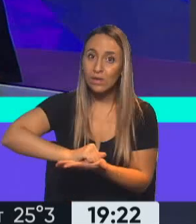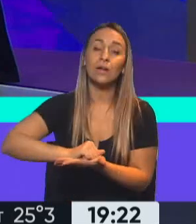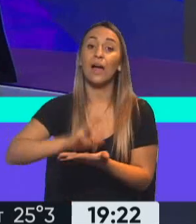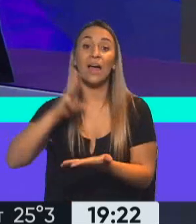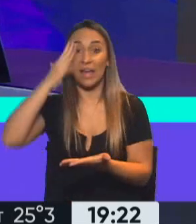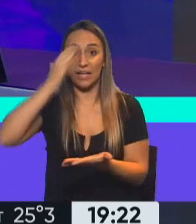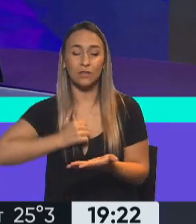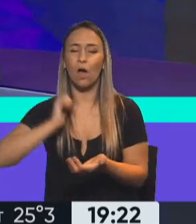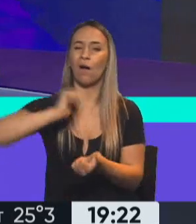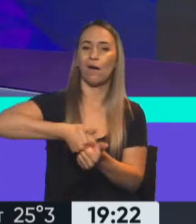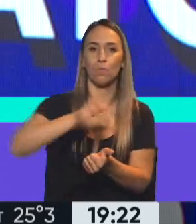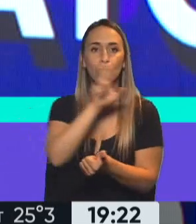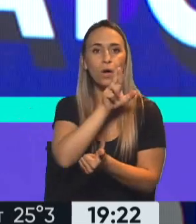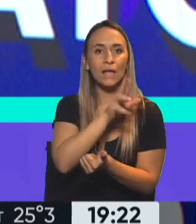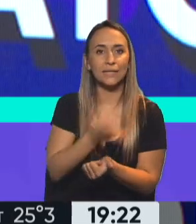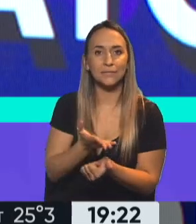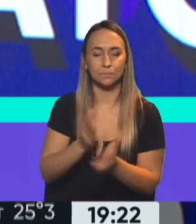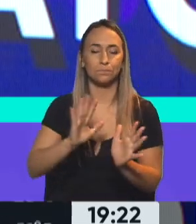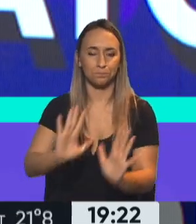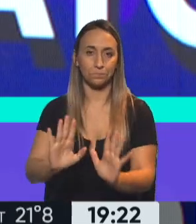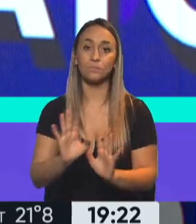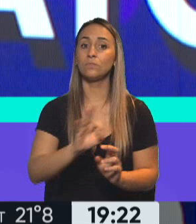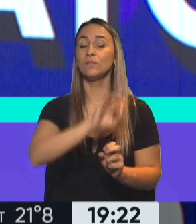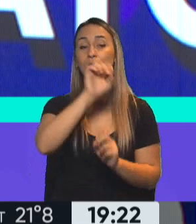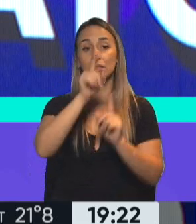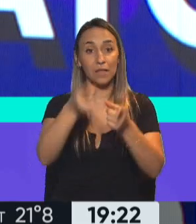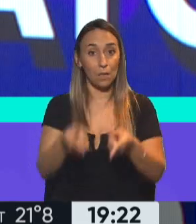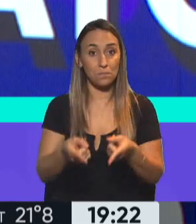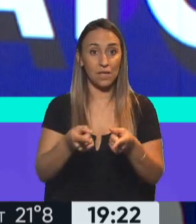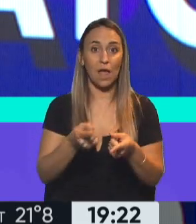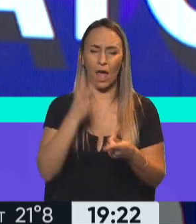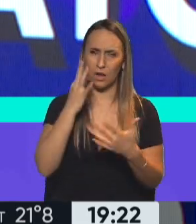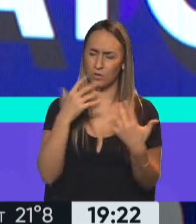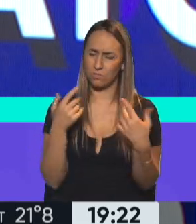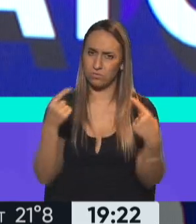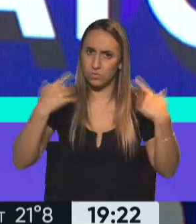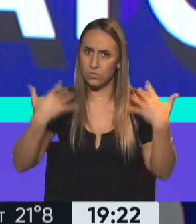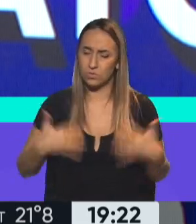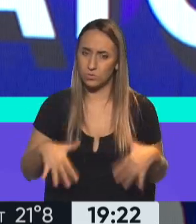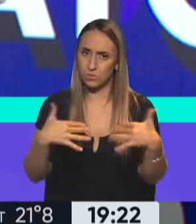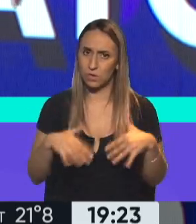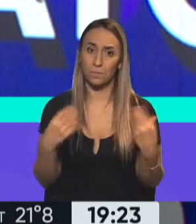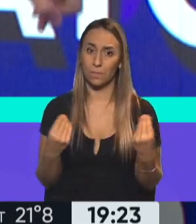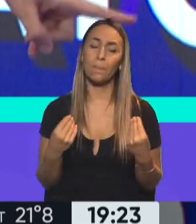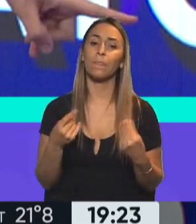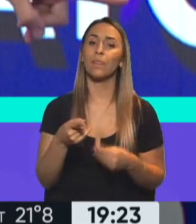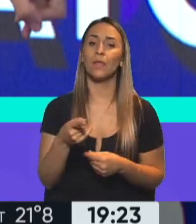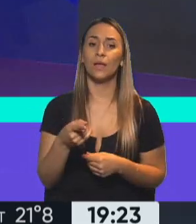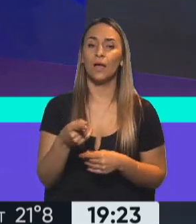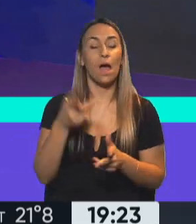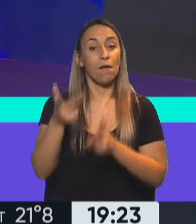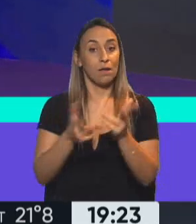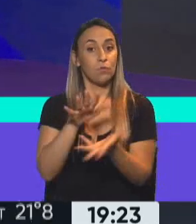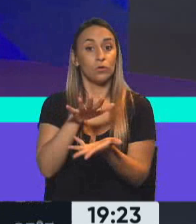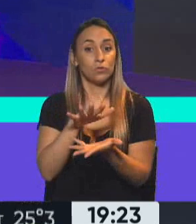quería traer, pero justamente que son muy emblemáticos en lo que ha tenido que ver con el tratamiento hacia las mujeres durante un conflicto bélico. Hablamos de lo que se